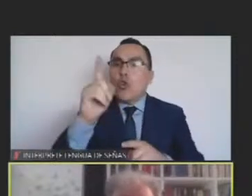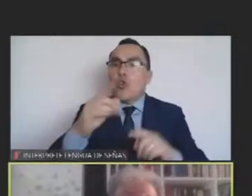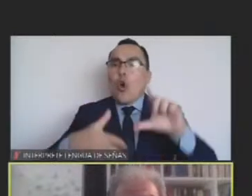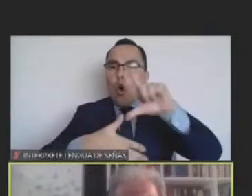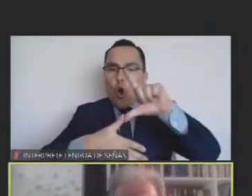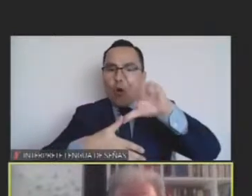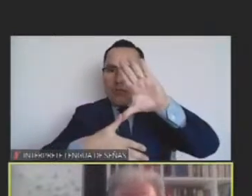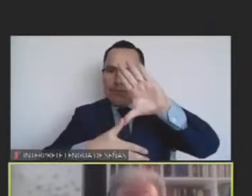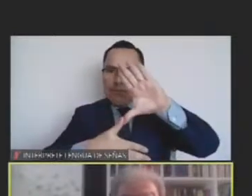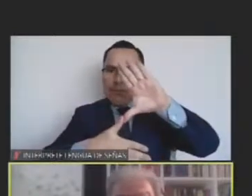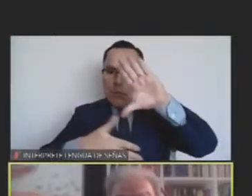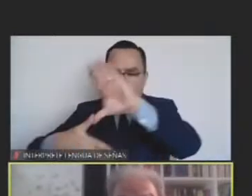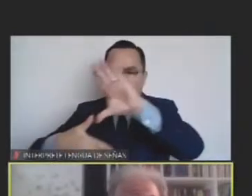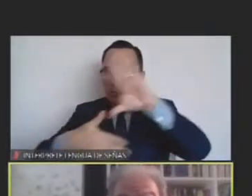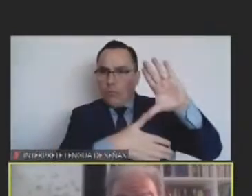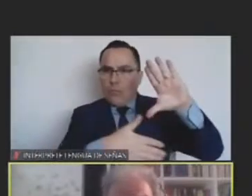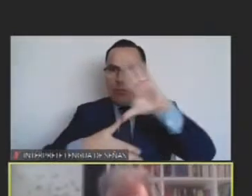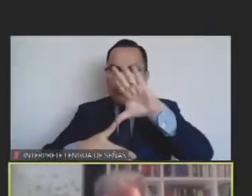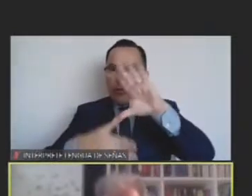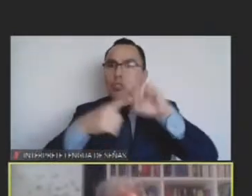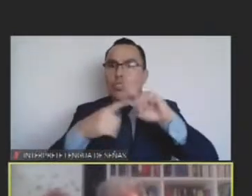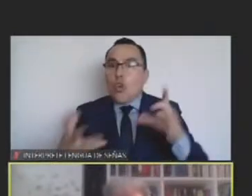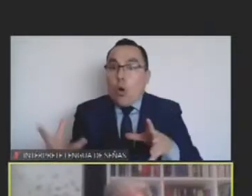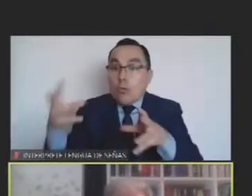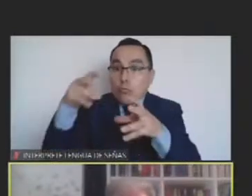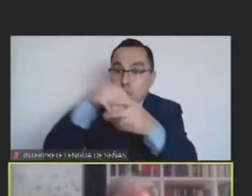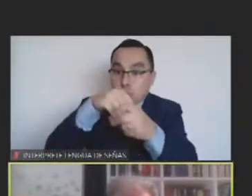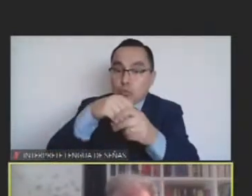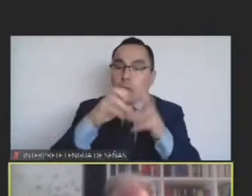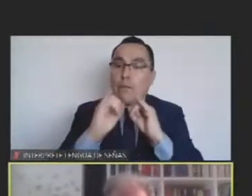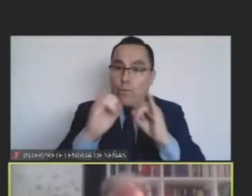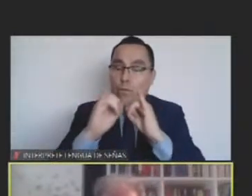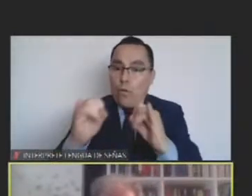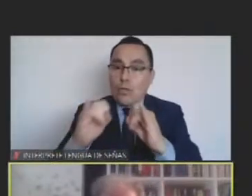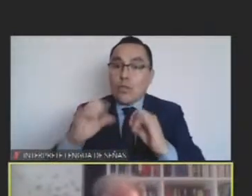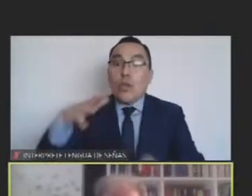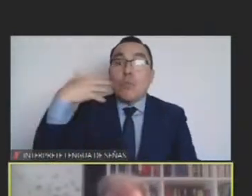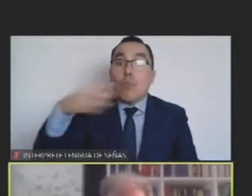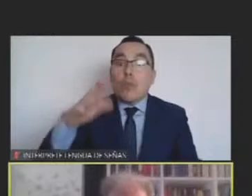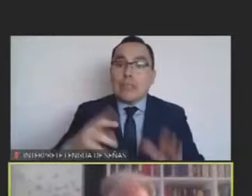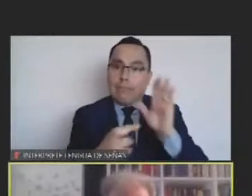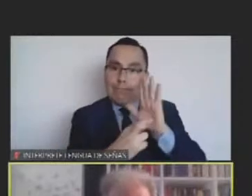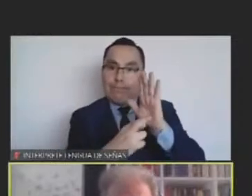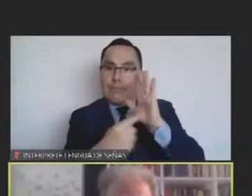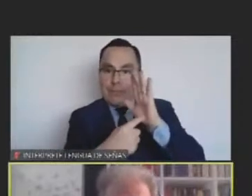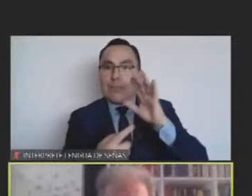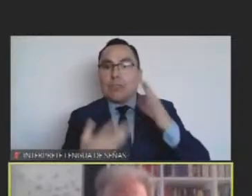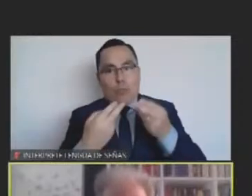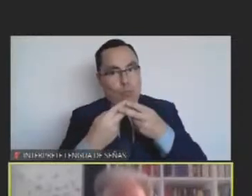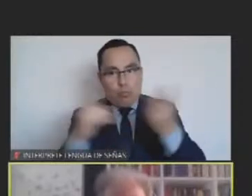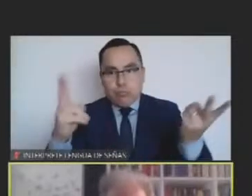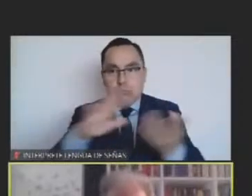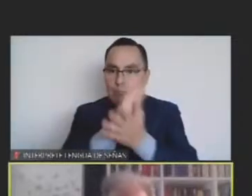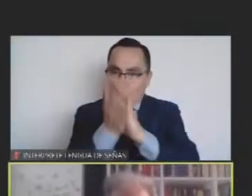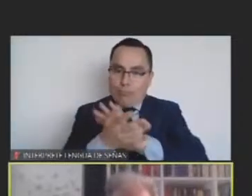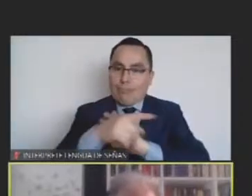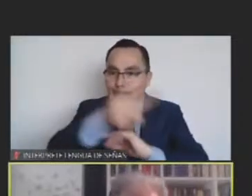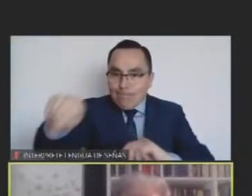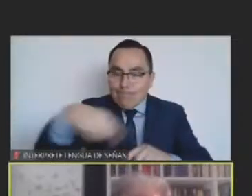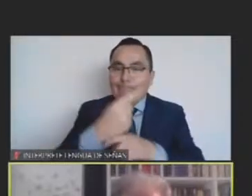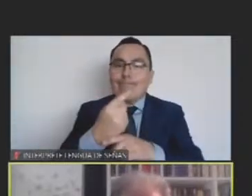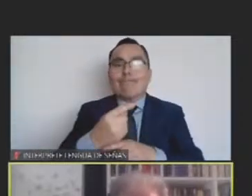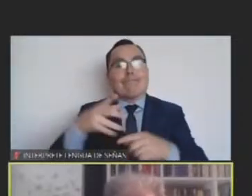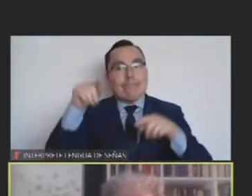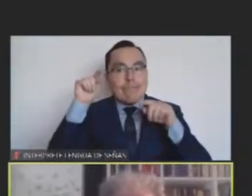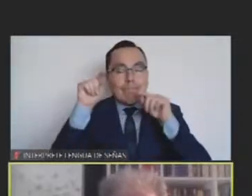se contiene la información, es el contenido de la información. Y ese no era el principio de política pública que debiera orientar cuáles son